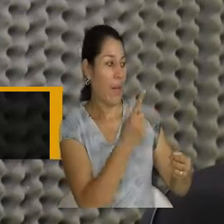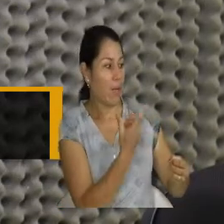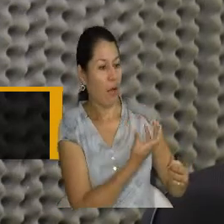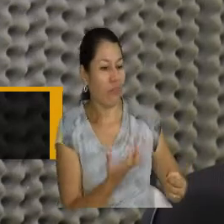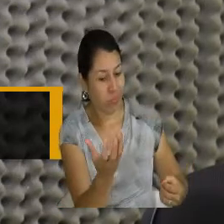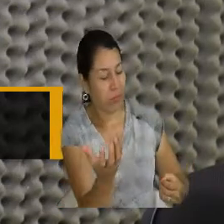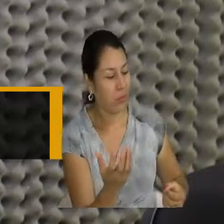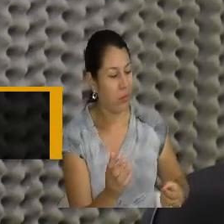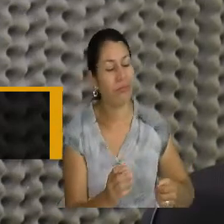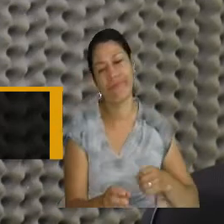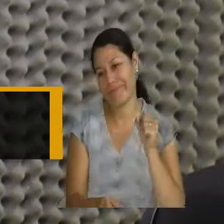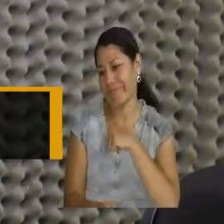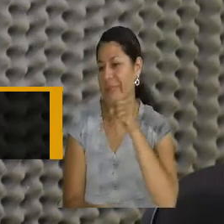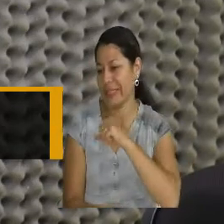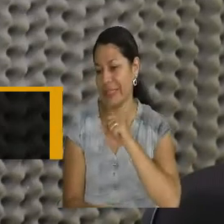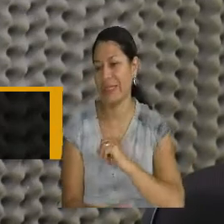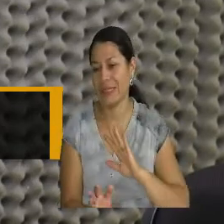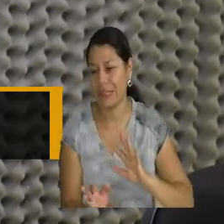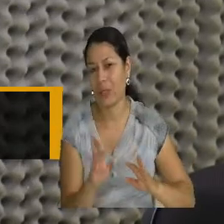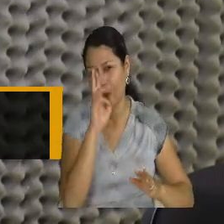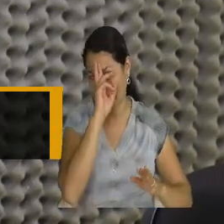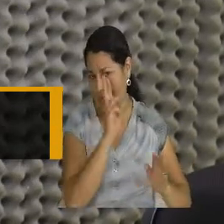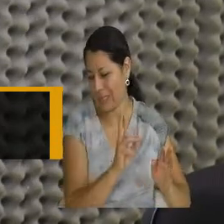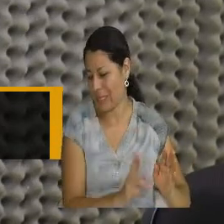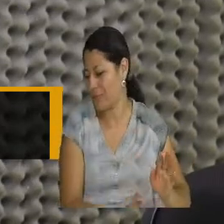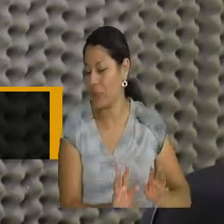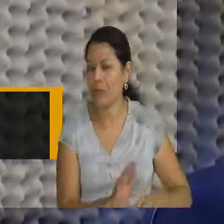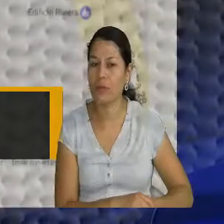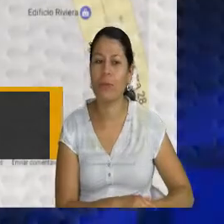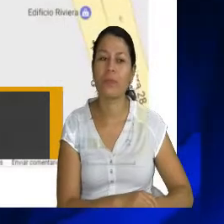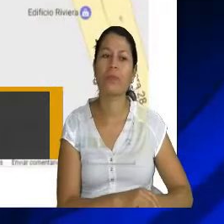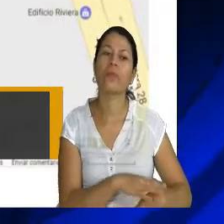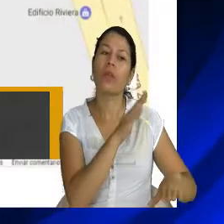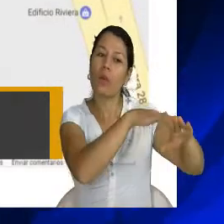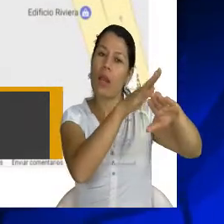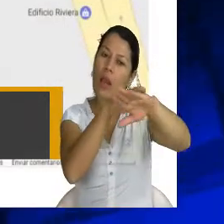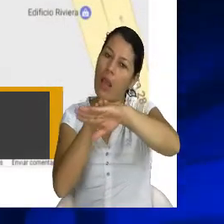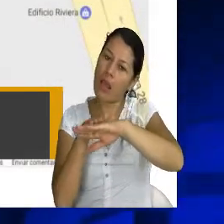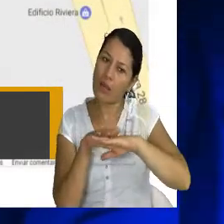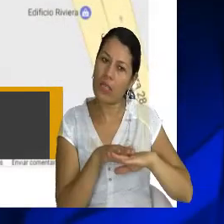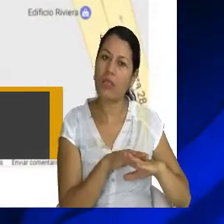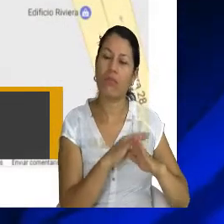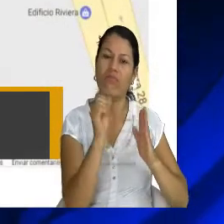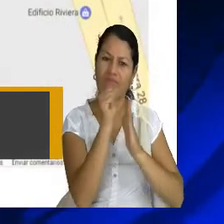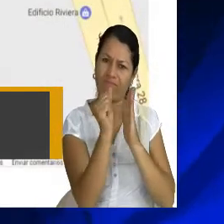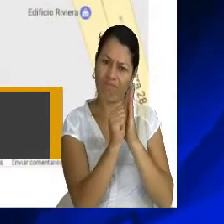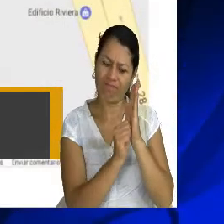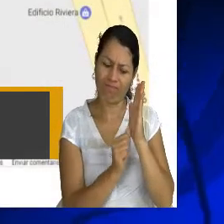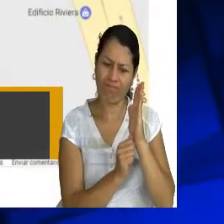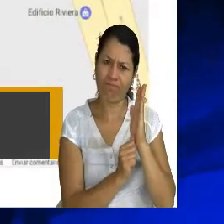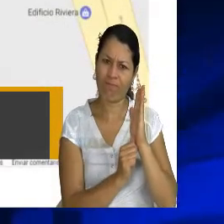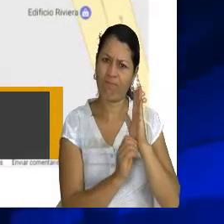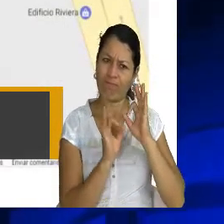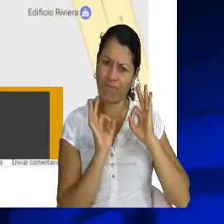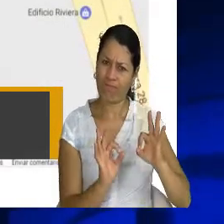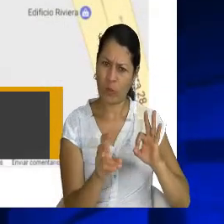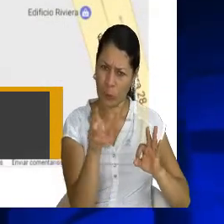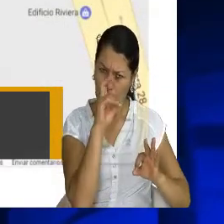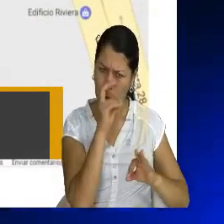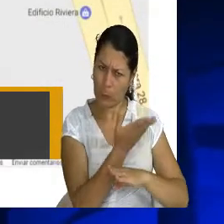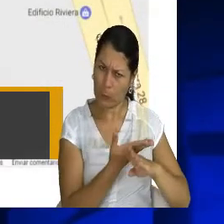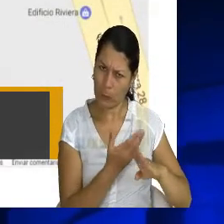Respetamos lo que tiene que ver esas condiciones, colocamos unos criterios muy, muy estrictos a la hora de poderse